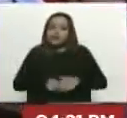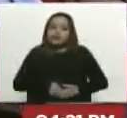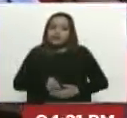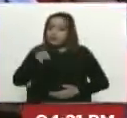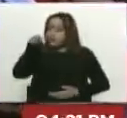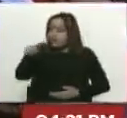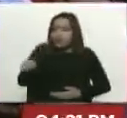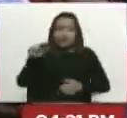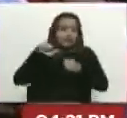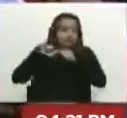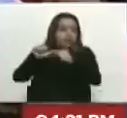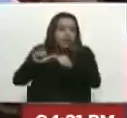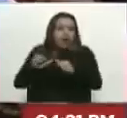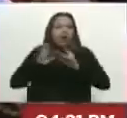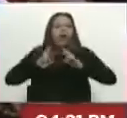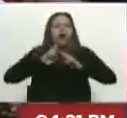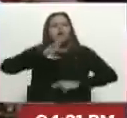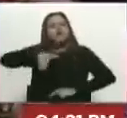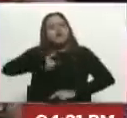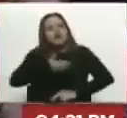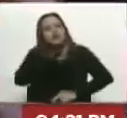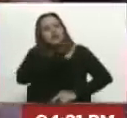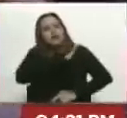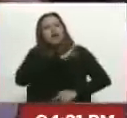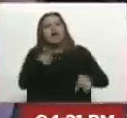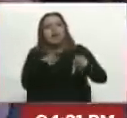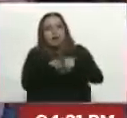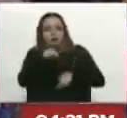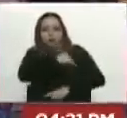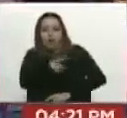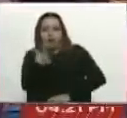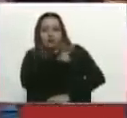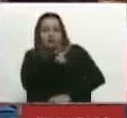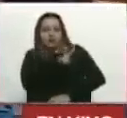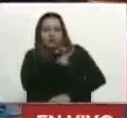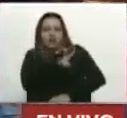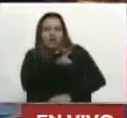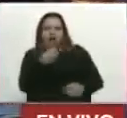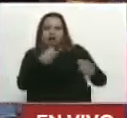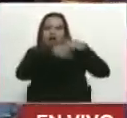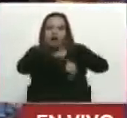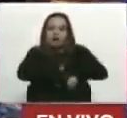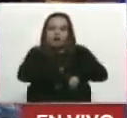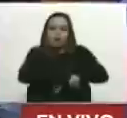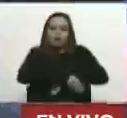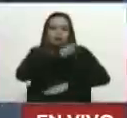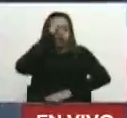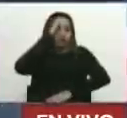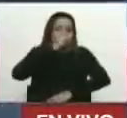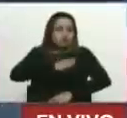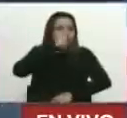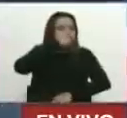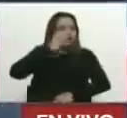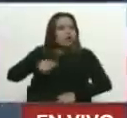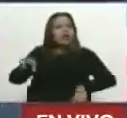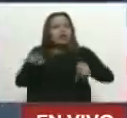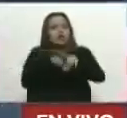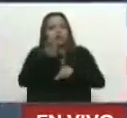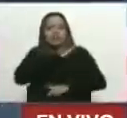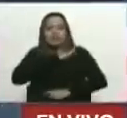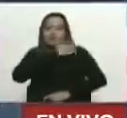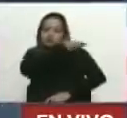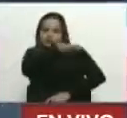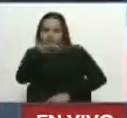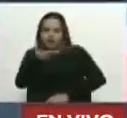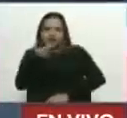ocurra, ojalá pudiéramos tener, como en Venezuela, un acuerdo cívico-militar como el que tenéis vosotros.